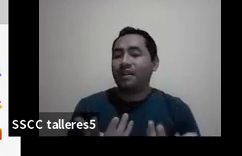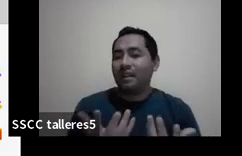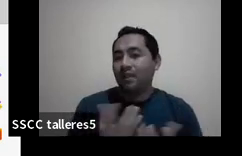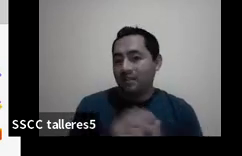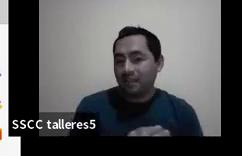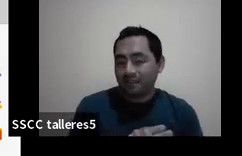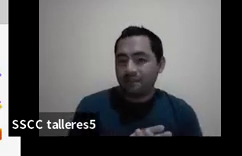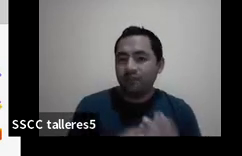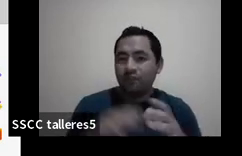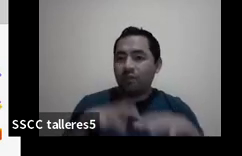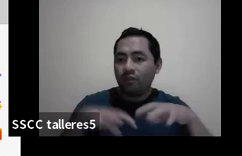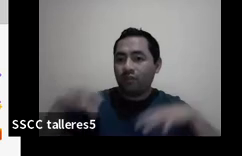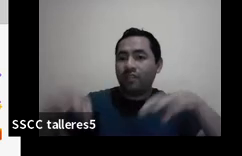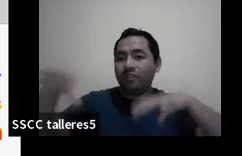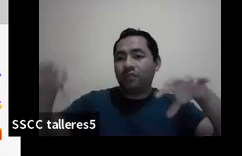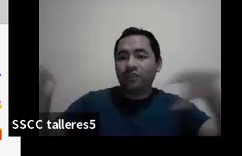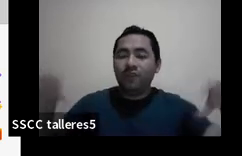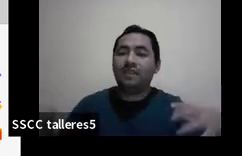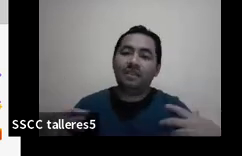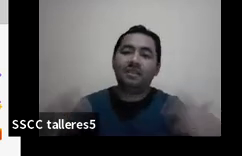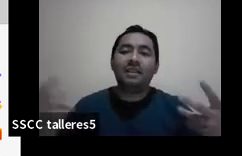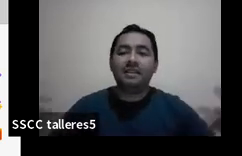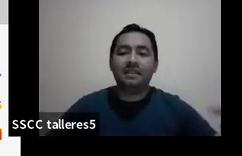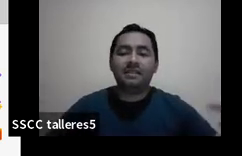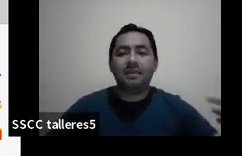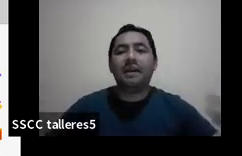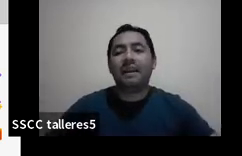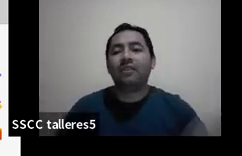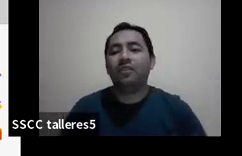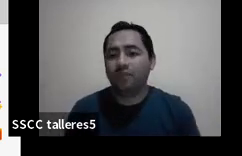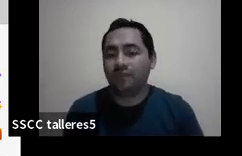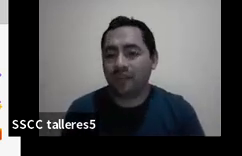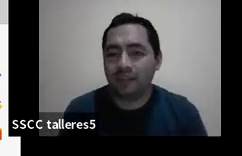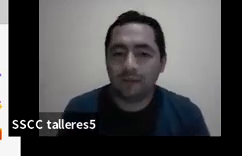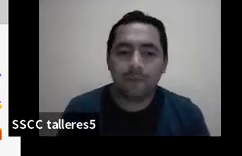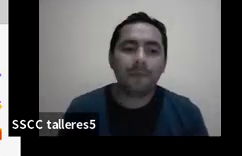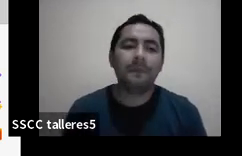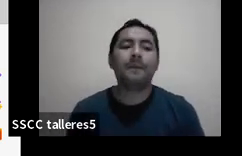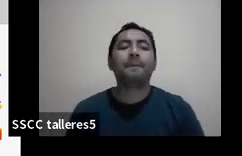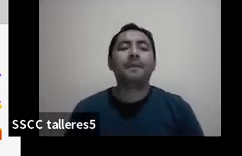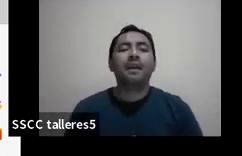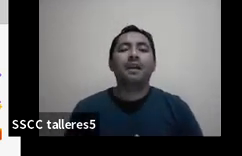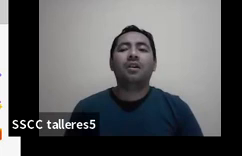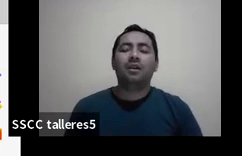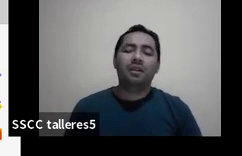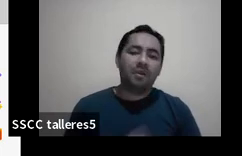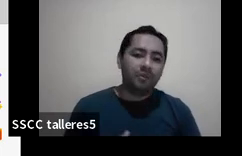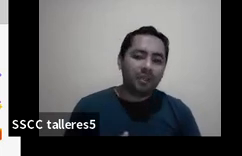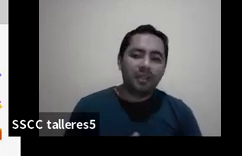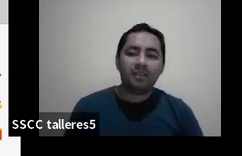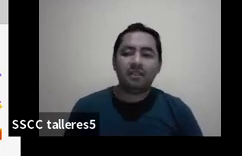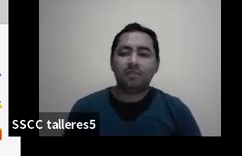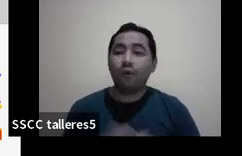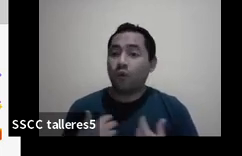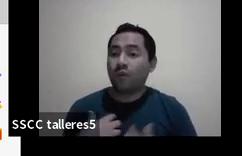la creación de la lengua de señas. Entonces, como esos contextos son diferentes, las señas se van creando diferente, ¿ya? Ahora, la